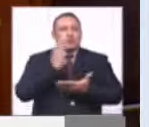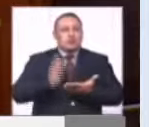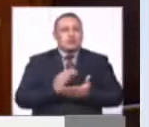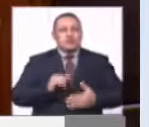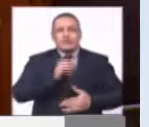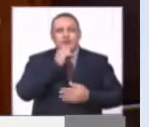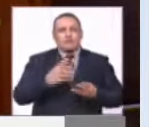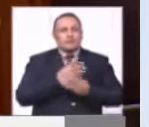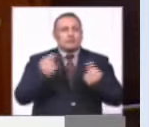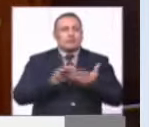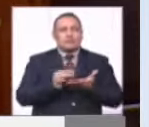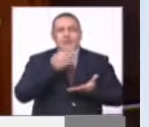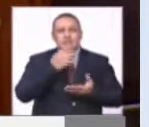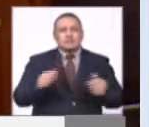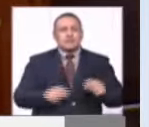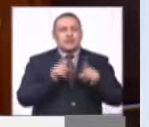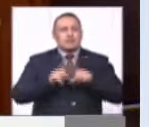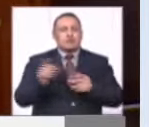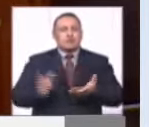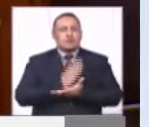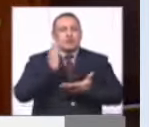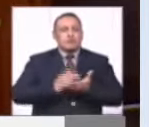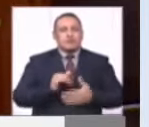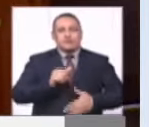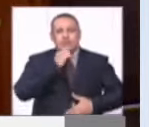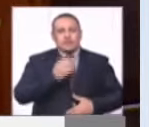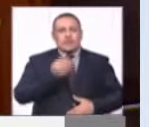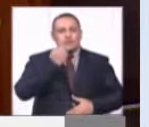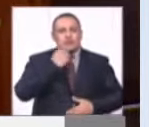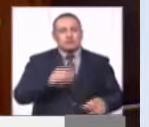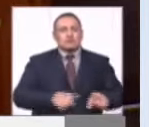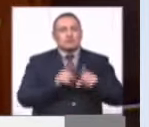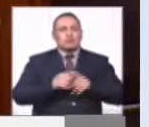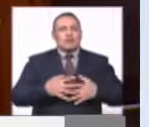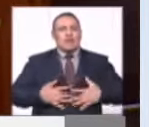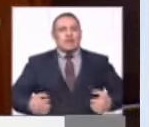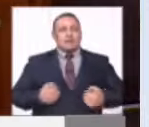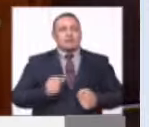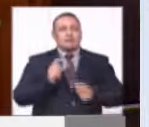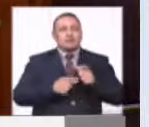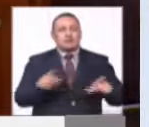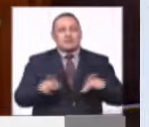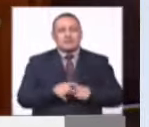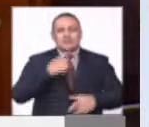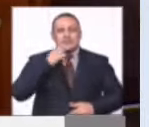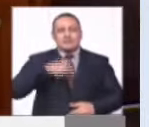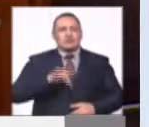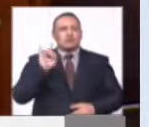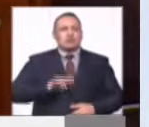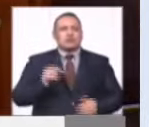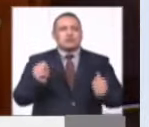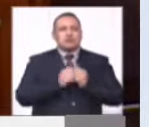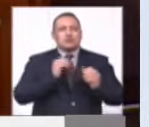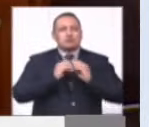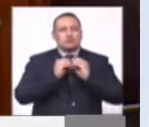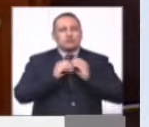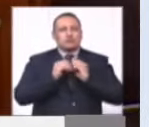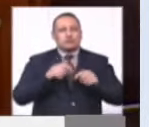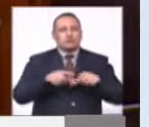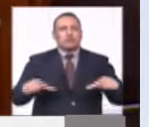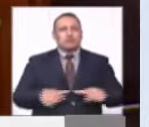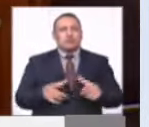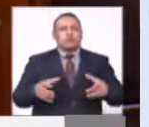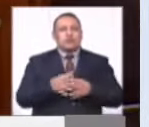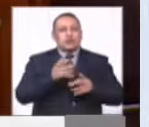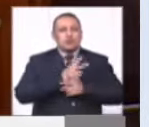escasez de medicamentos y una alarmante tasa de desnutrición crónica y anemia infantil. Requerimos urgentemente la implementación de una unidad